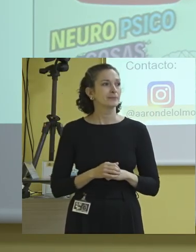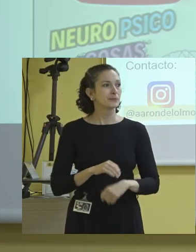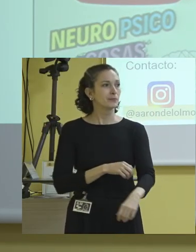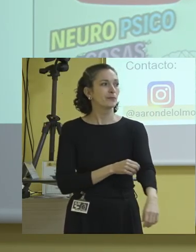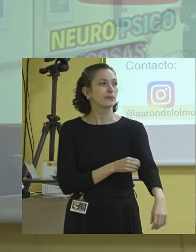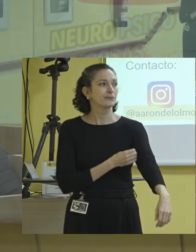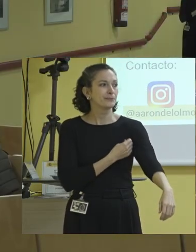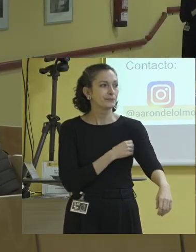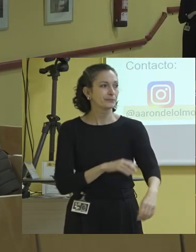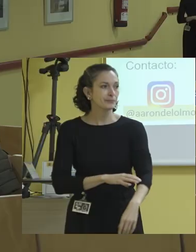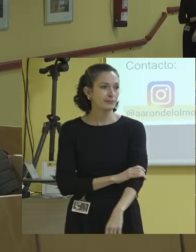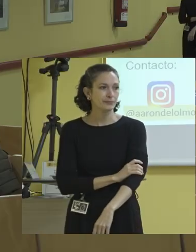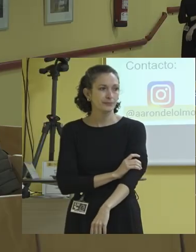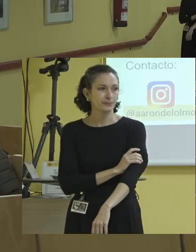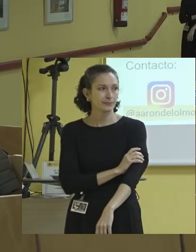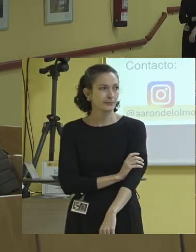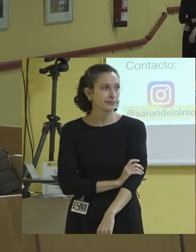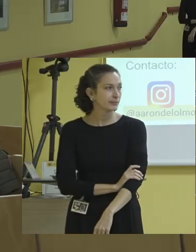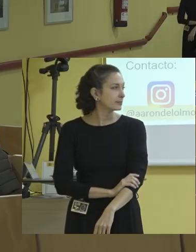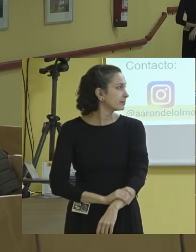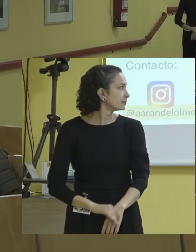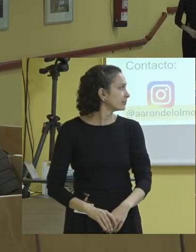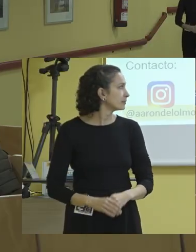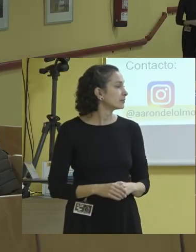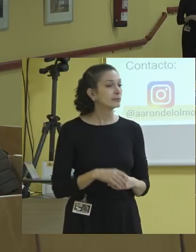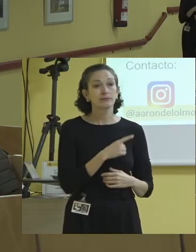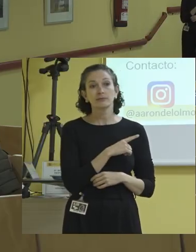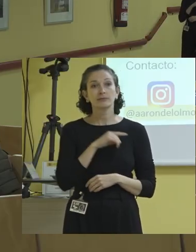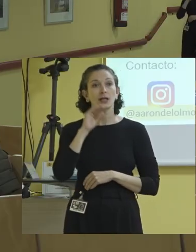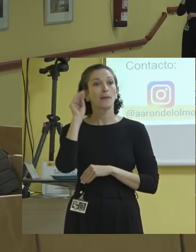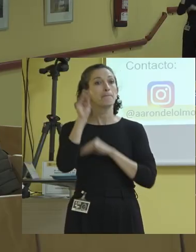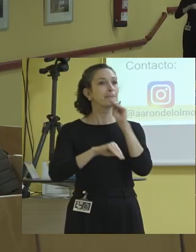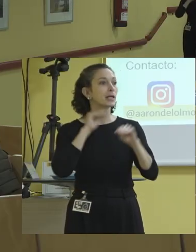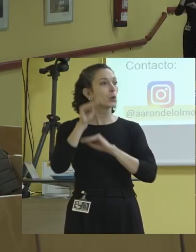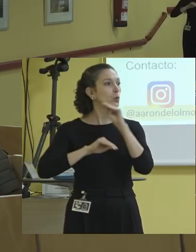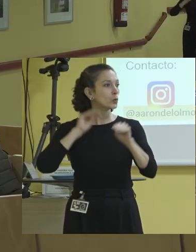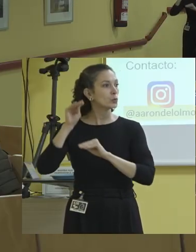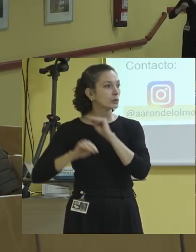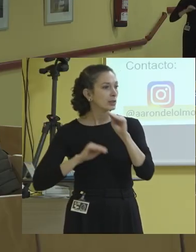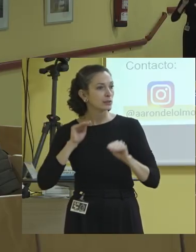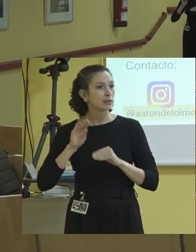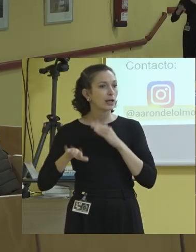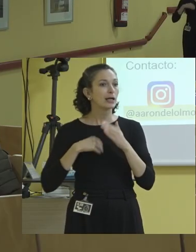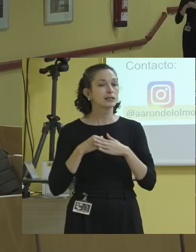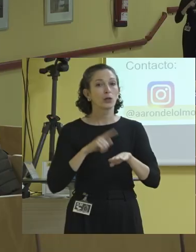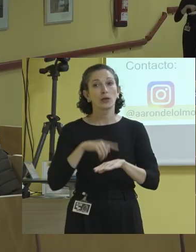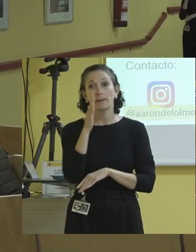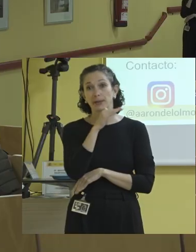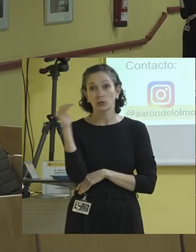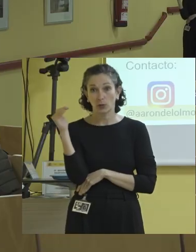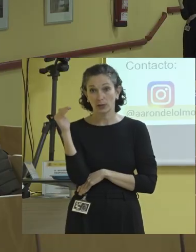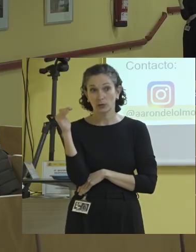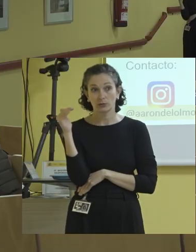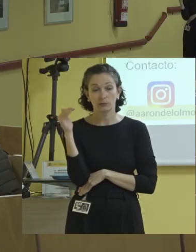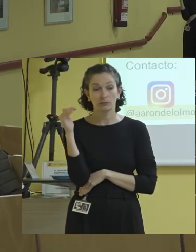45. Muchas gracias, Aarón. Preguntas tenemos hasta menos cuarto, si en 5